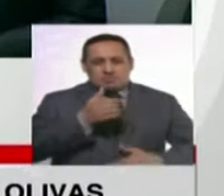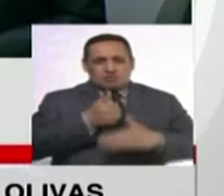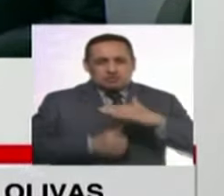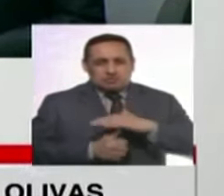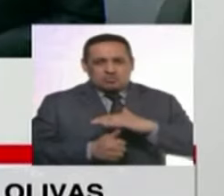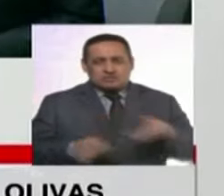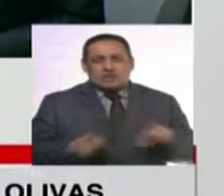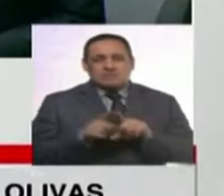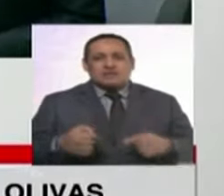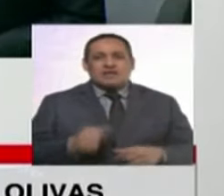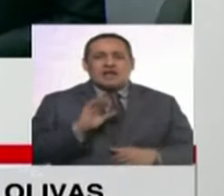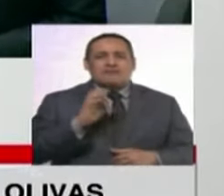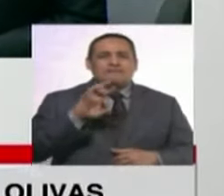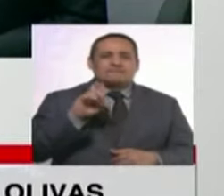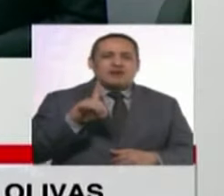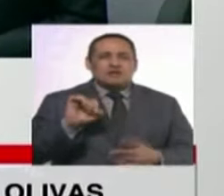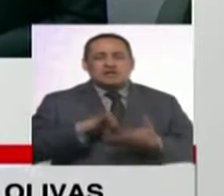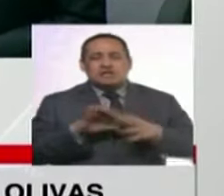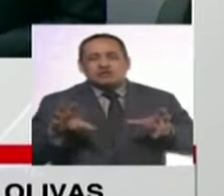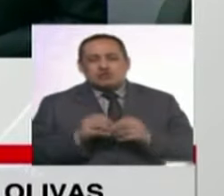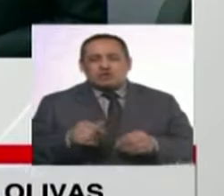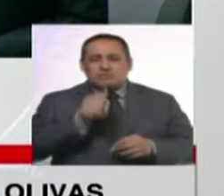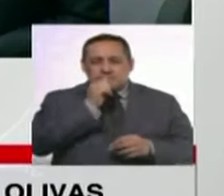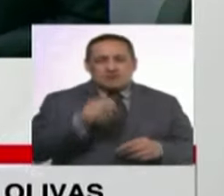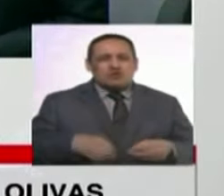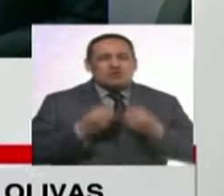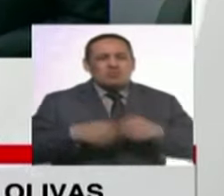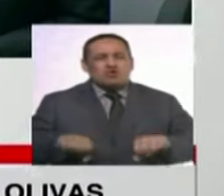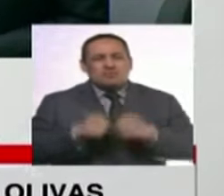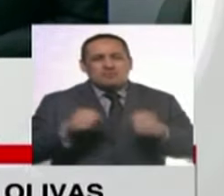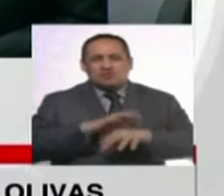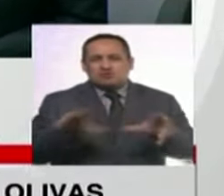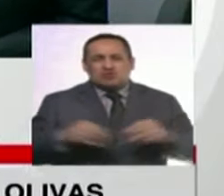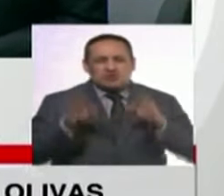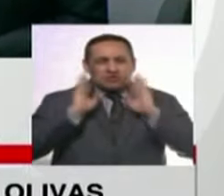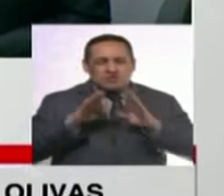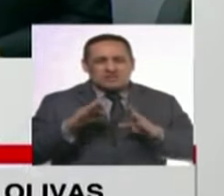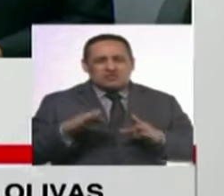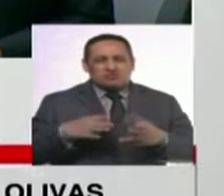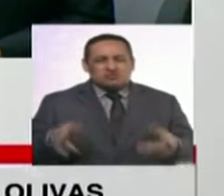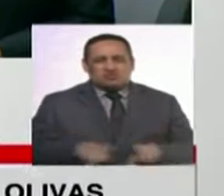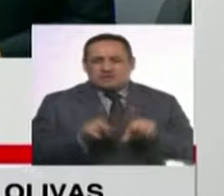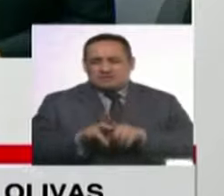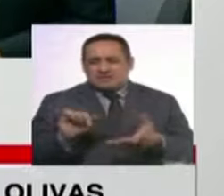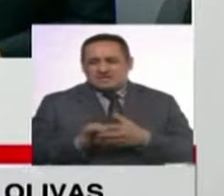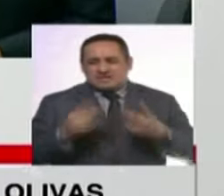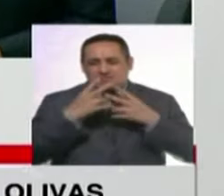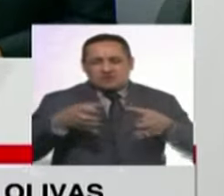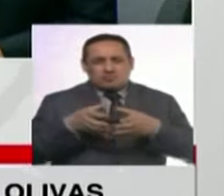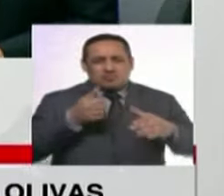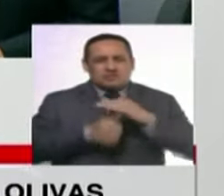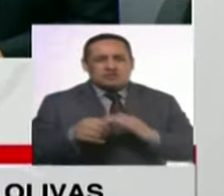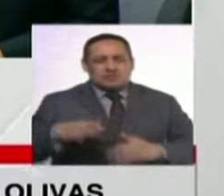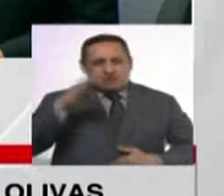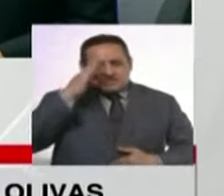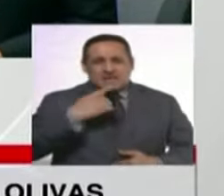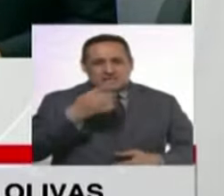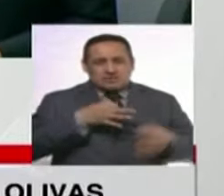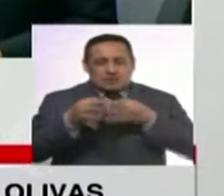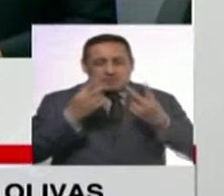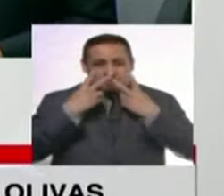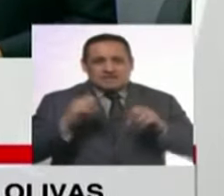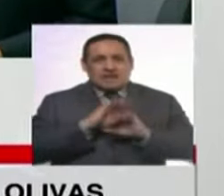es que Alfredo es que todo eso aterrado Entonces cómo destruimos esta cochinada esta podredumbre que hay en la policía hay que decirlo